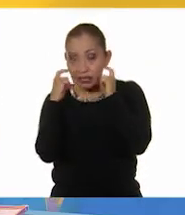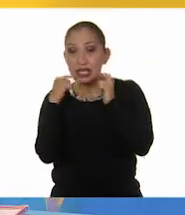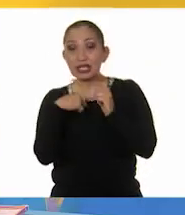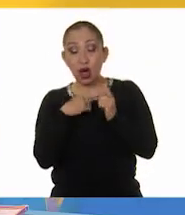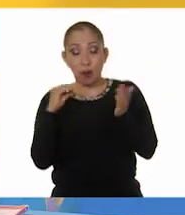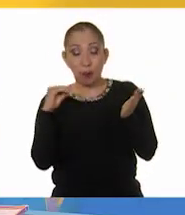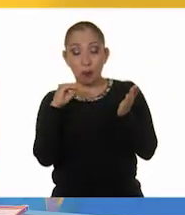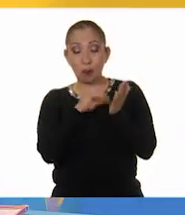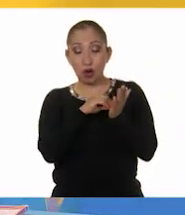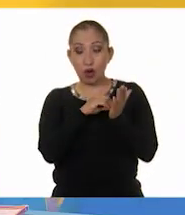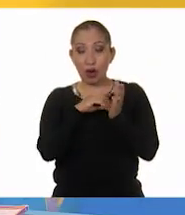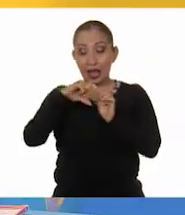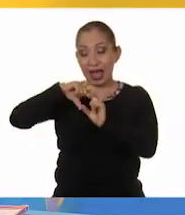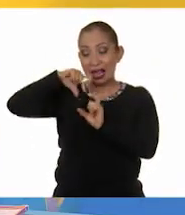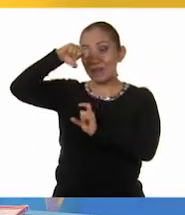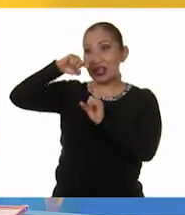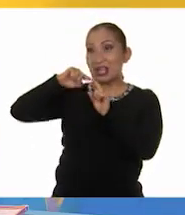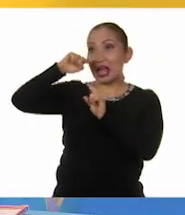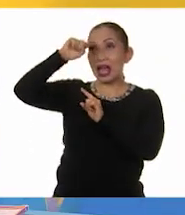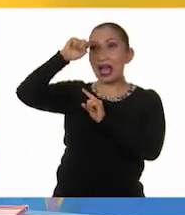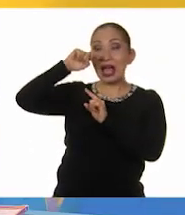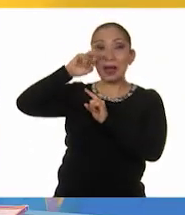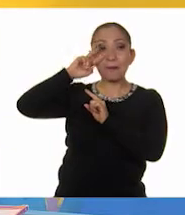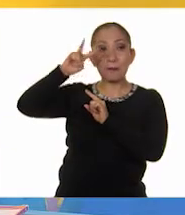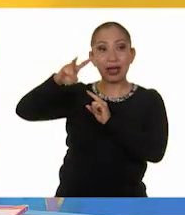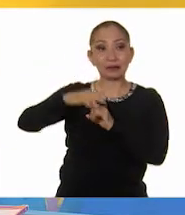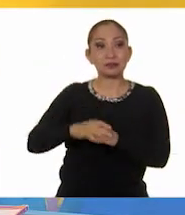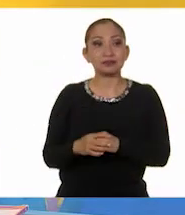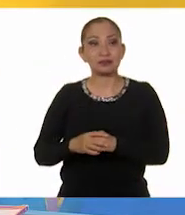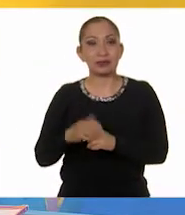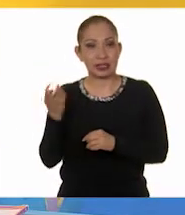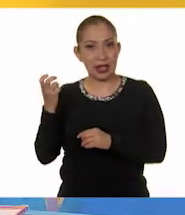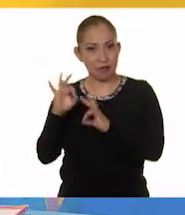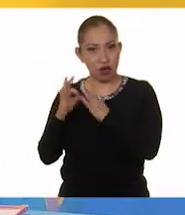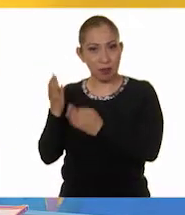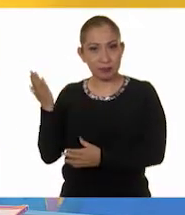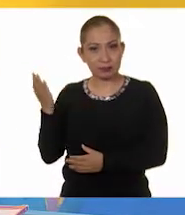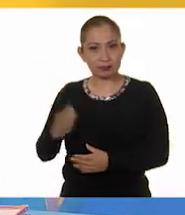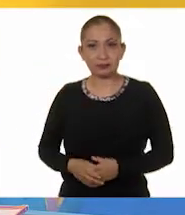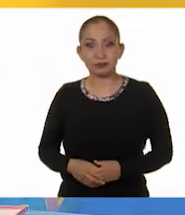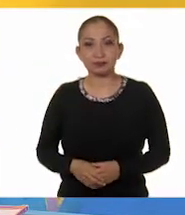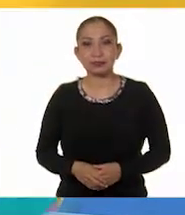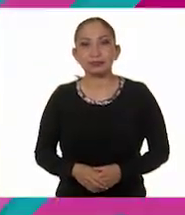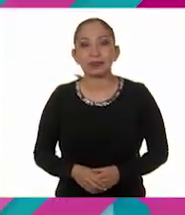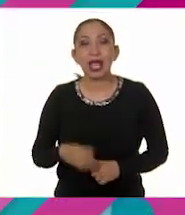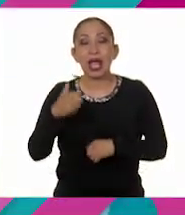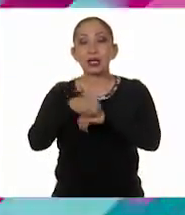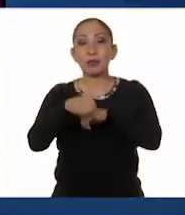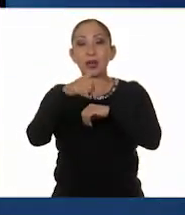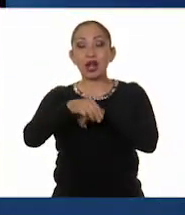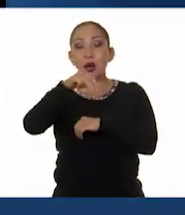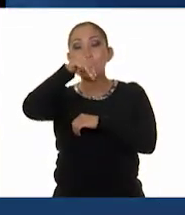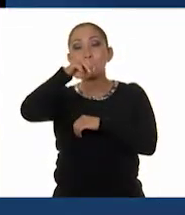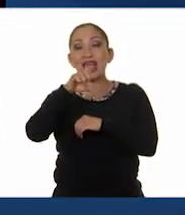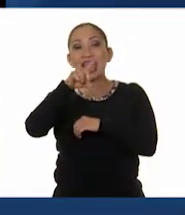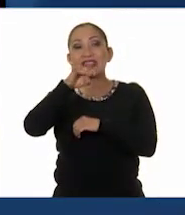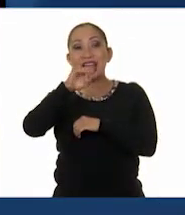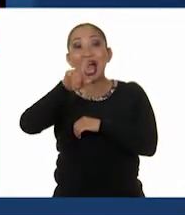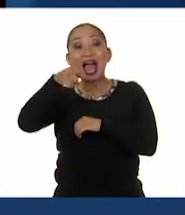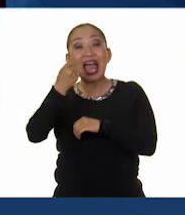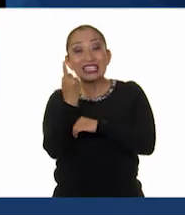representamos ese valor en la gráfica, entonces nuestra imagen se observa de la siguiente manera. El valor de la media aritmética está